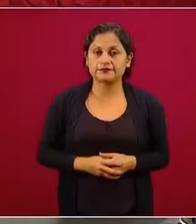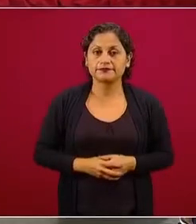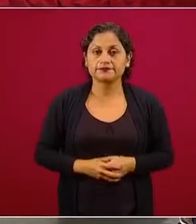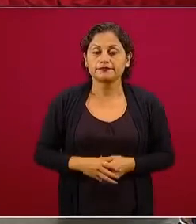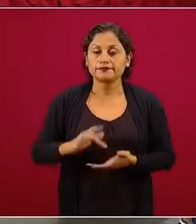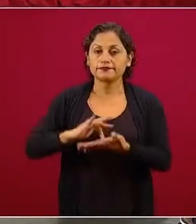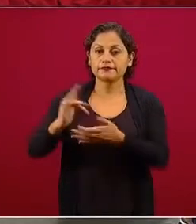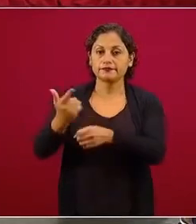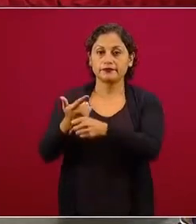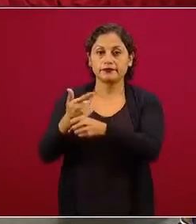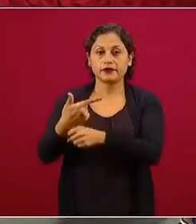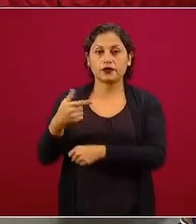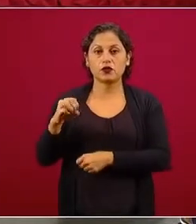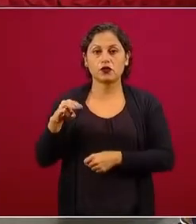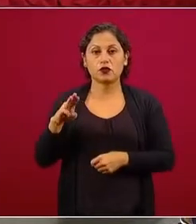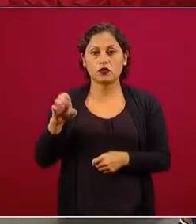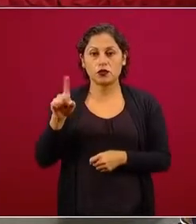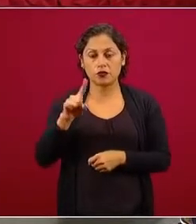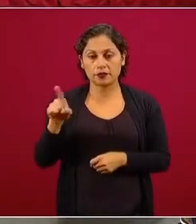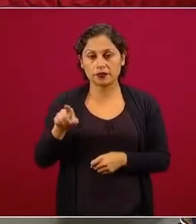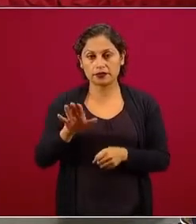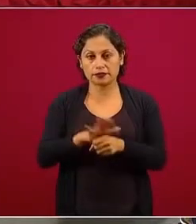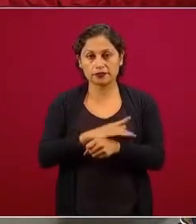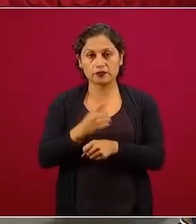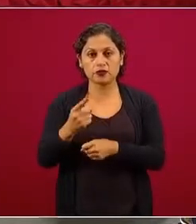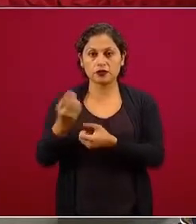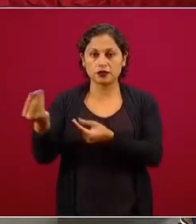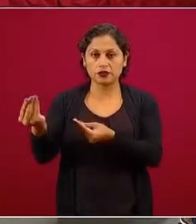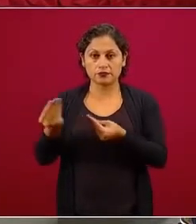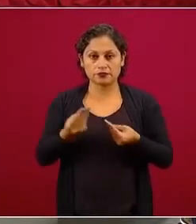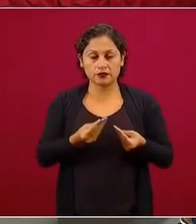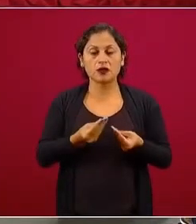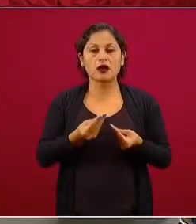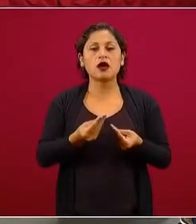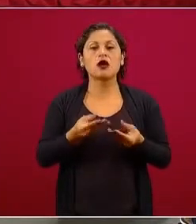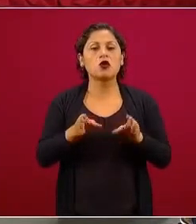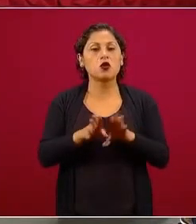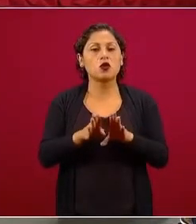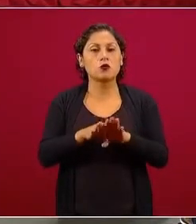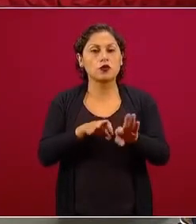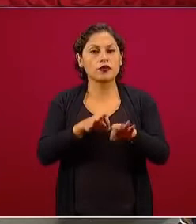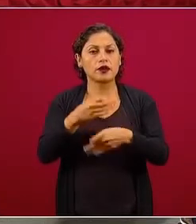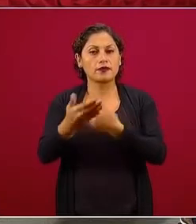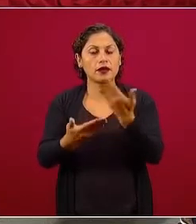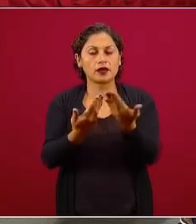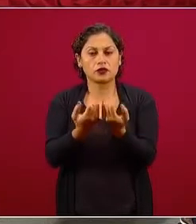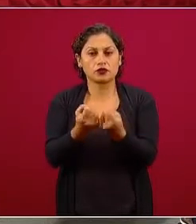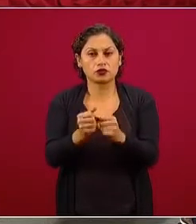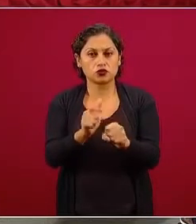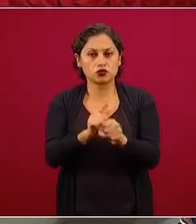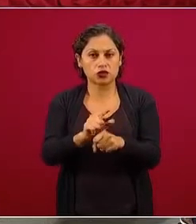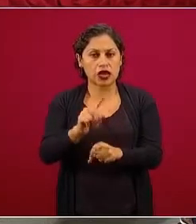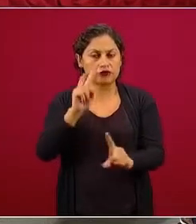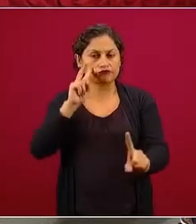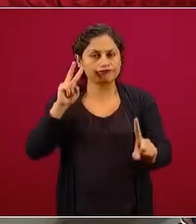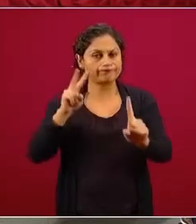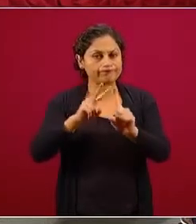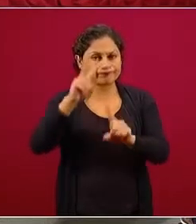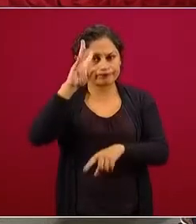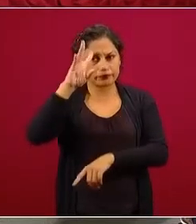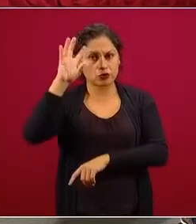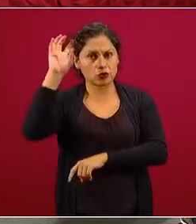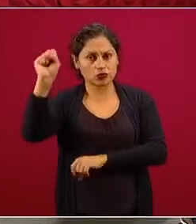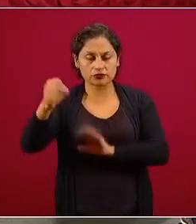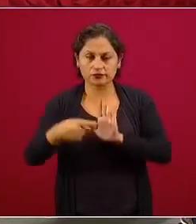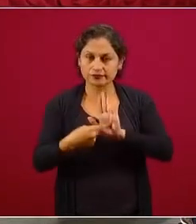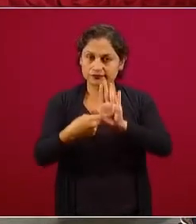licenciada Gómez Ríos, por compartirnos el enfoque y el punto de vista desde el trabajo social y esta actividad lógicamente tan importante que en